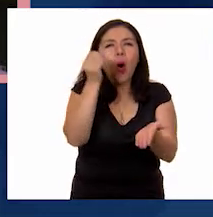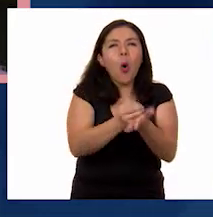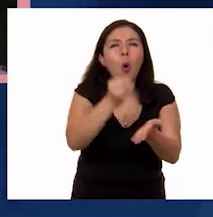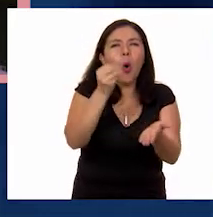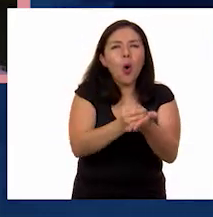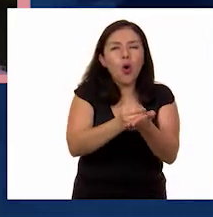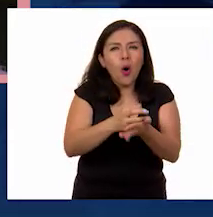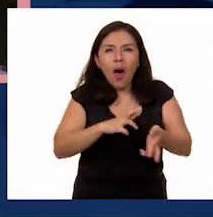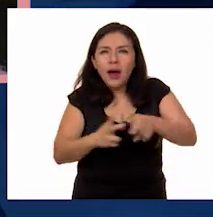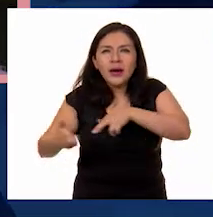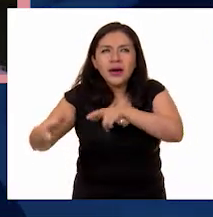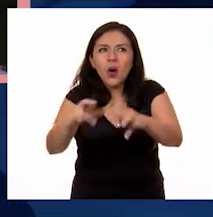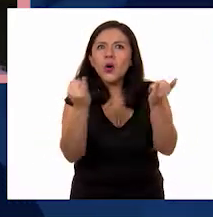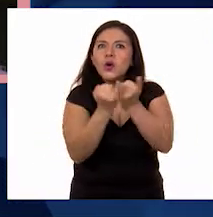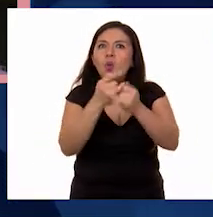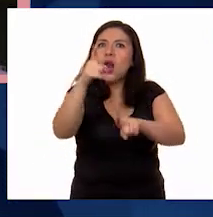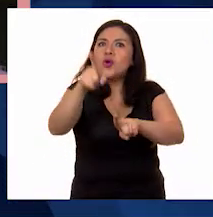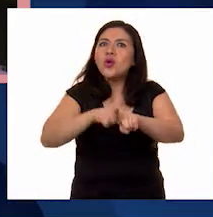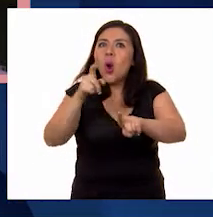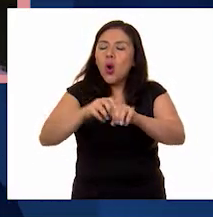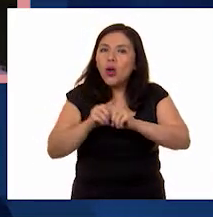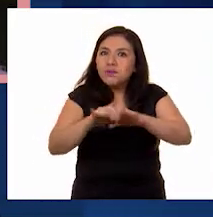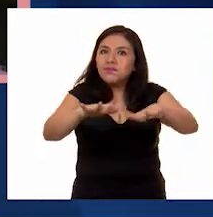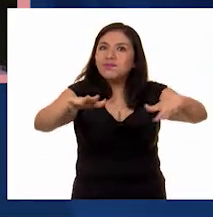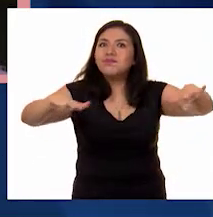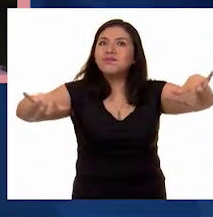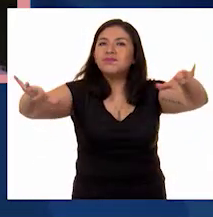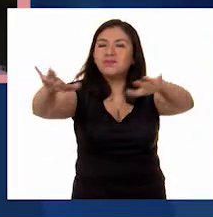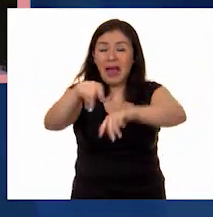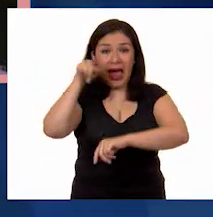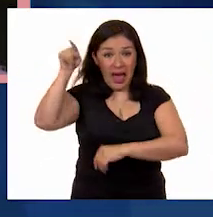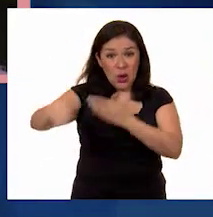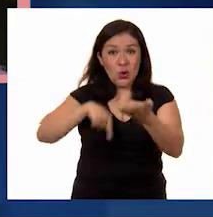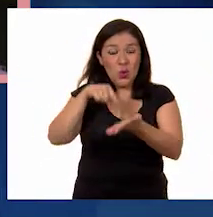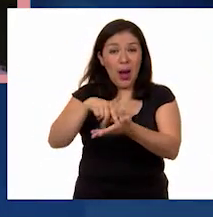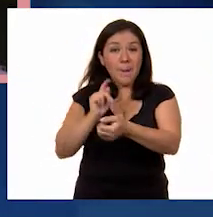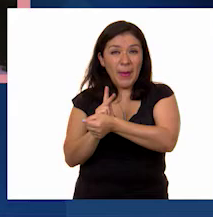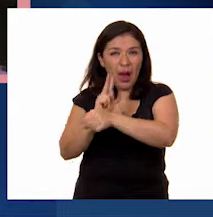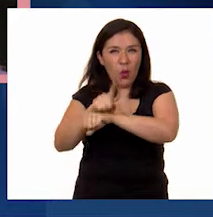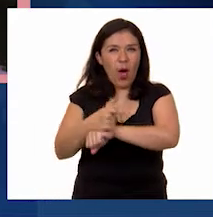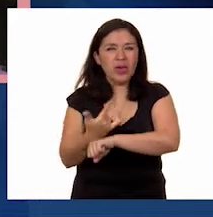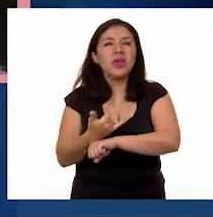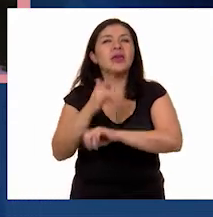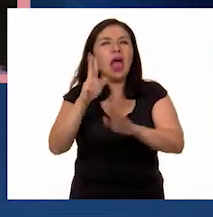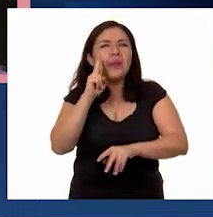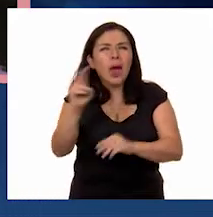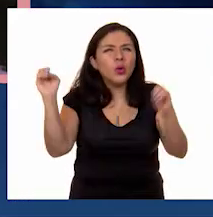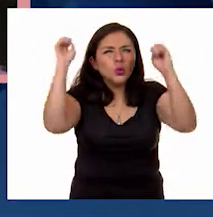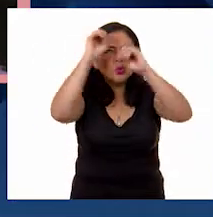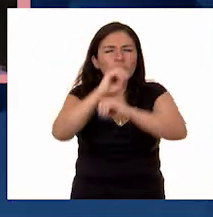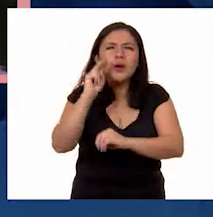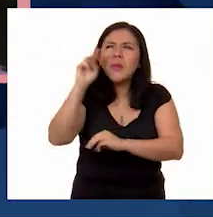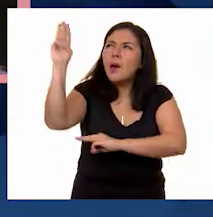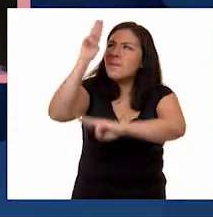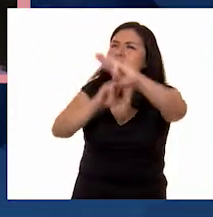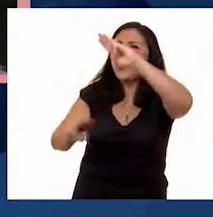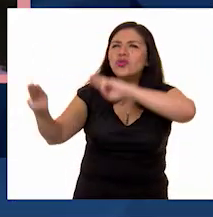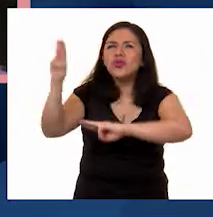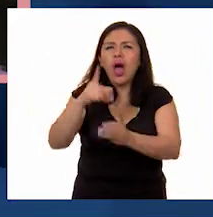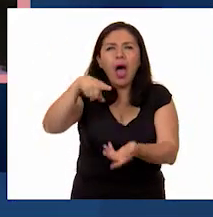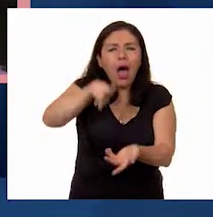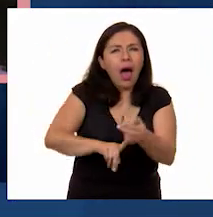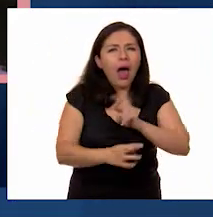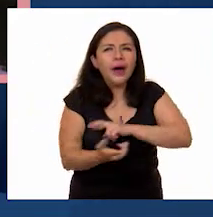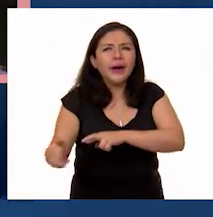río se había coloreado también. Desde la costa paraguaya, ya entenebrecida, el monte dejaba caer sobre el río